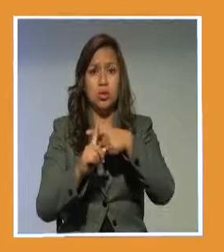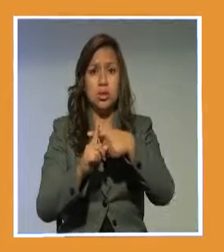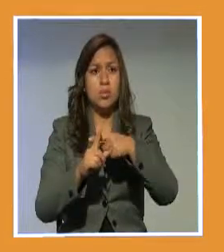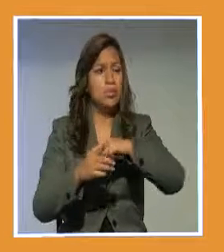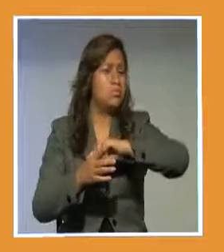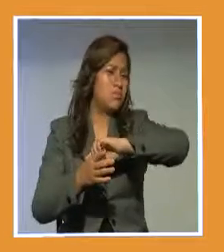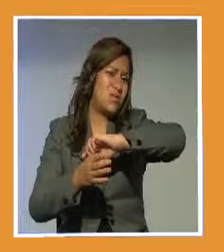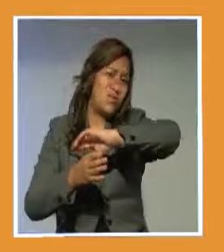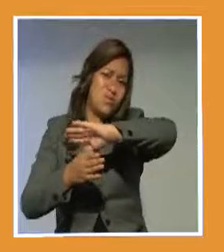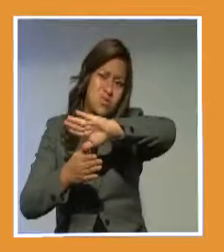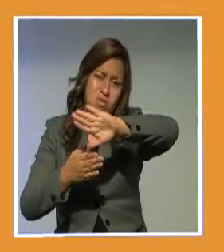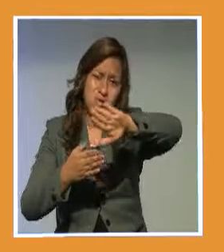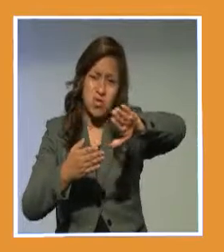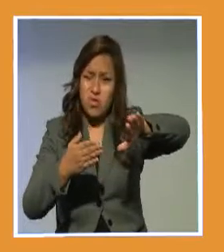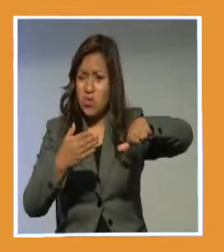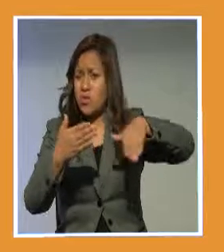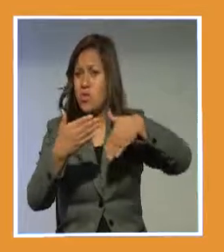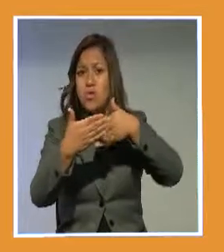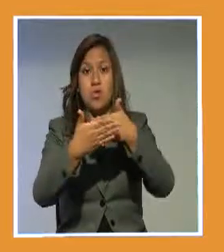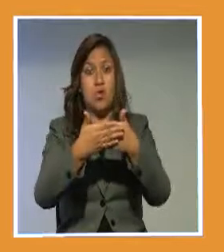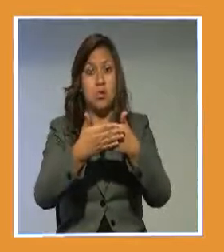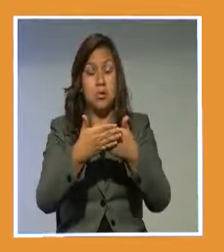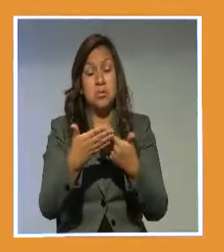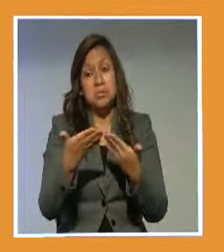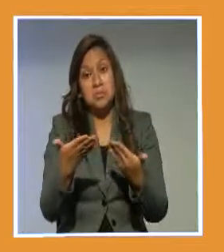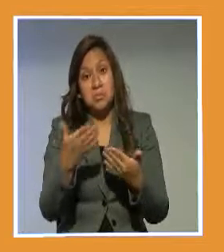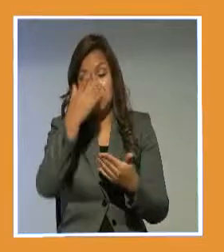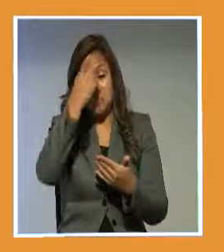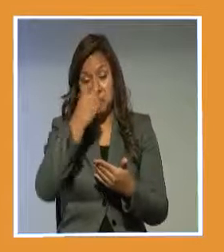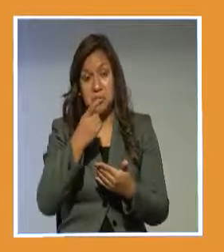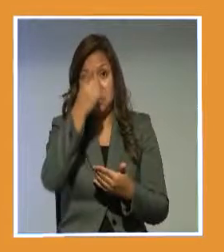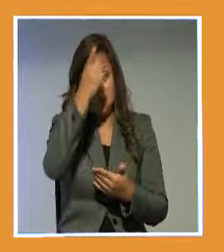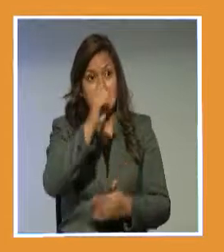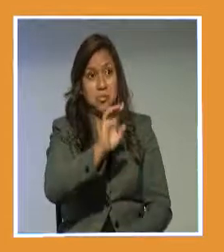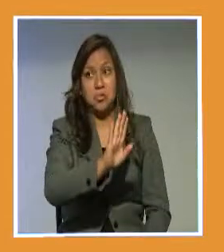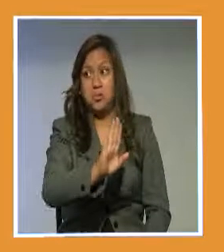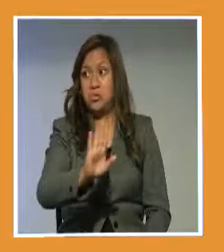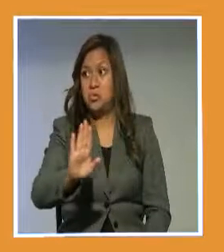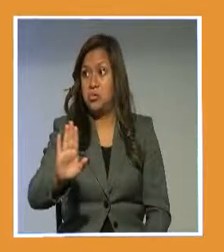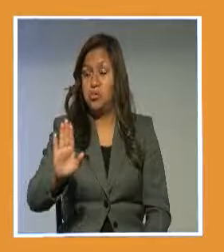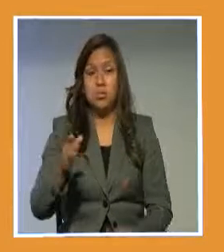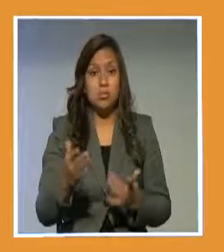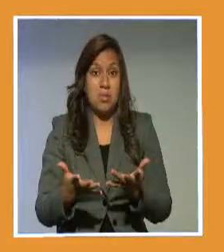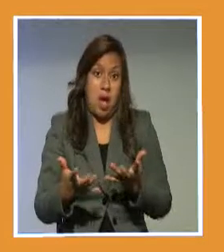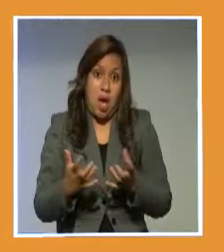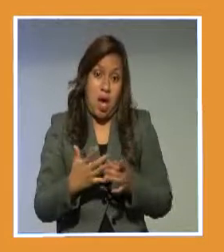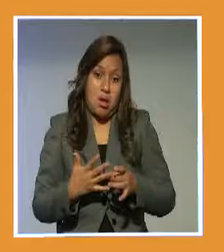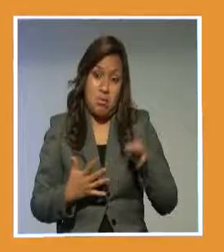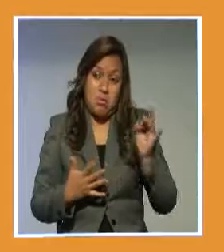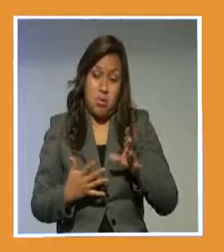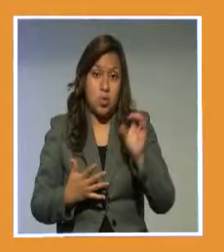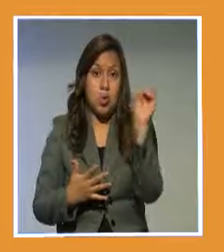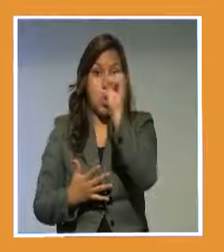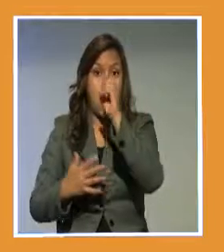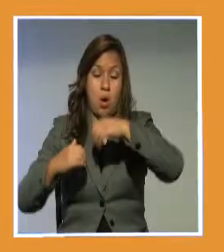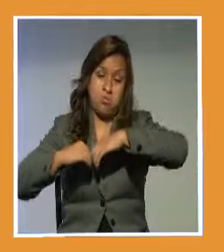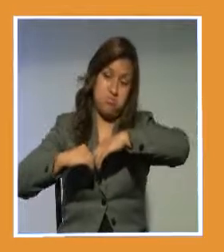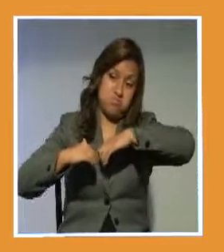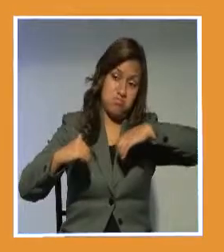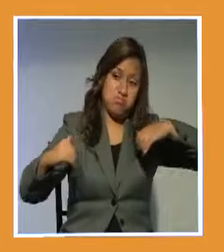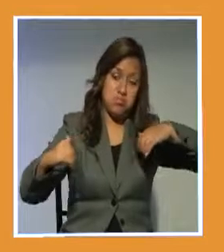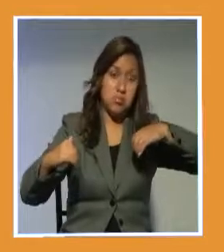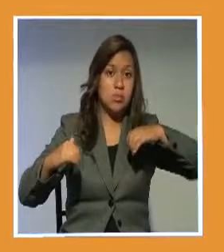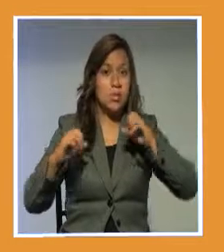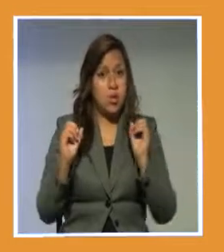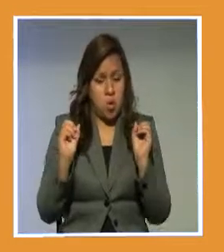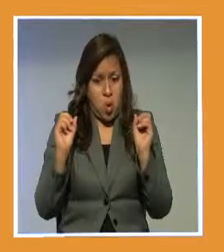en el que decidamos la disolución, esa decisión de por sí ya trae beneficios, digamos,